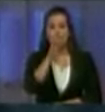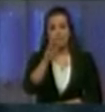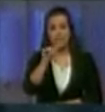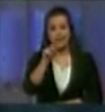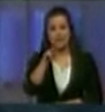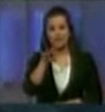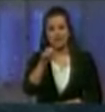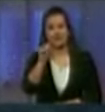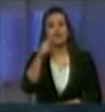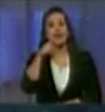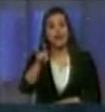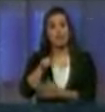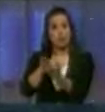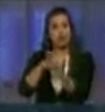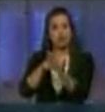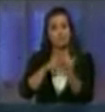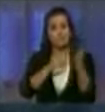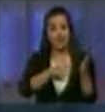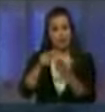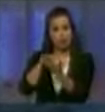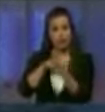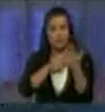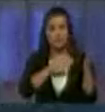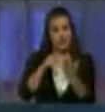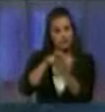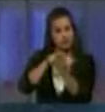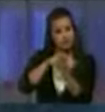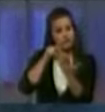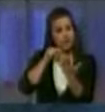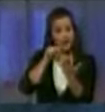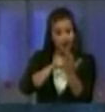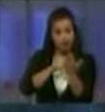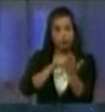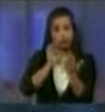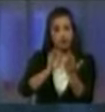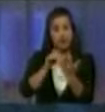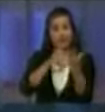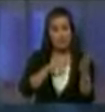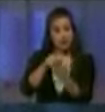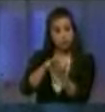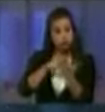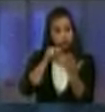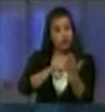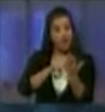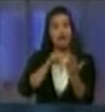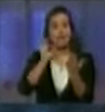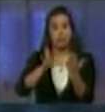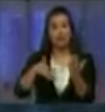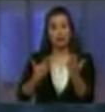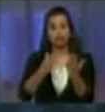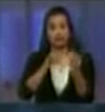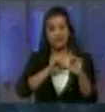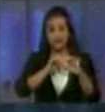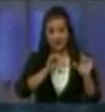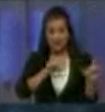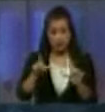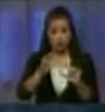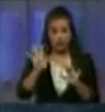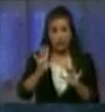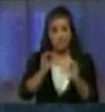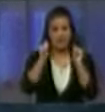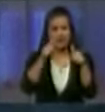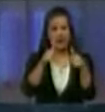me presente un plan inmediatamente, activemos un plan para recuperar y para